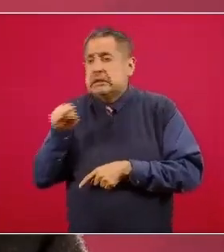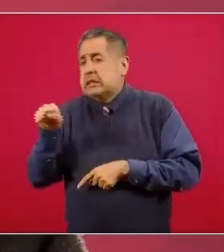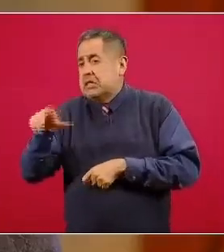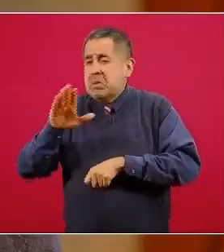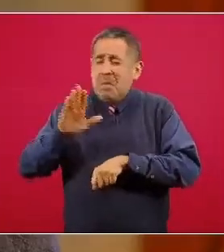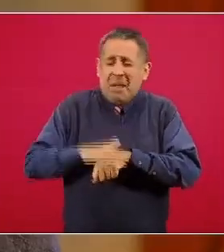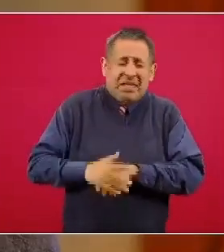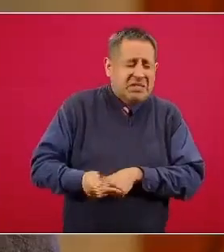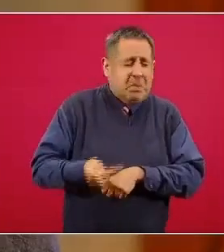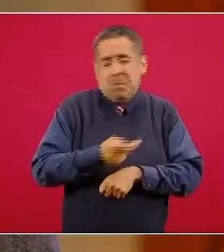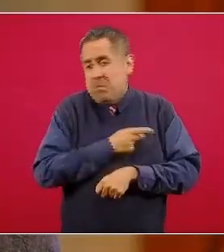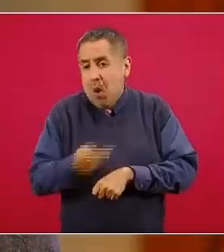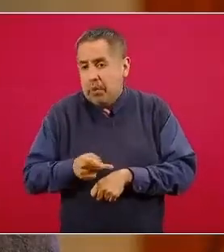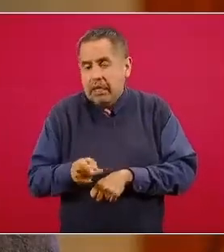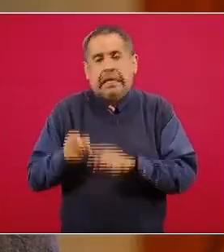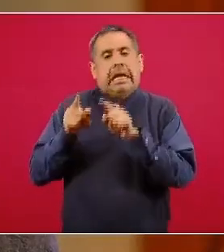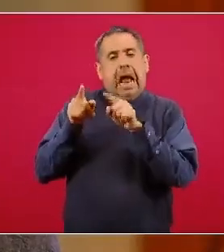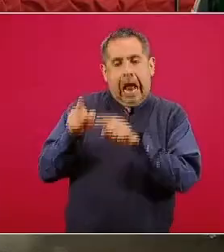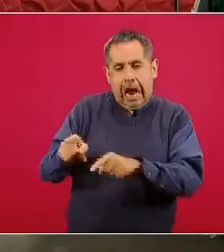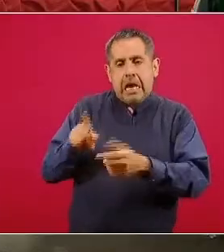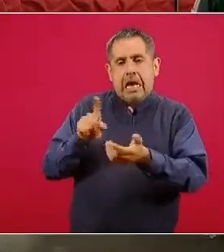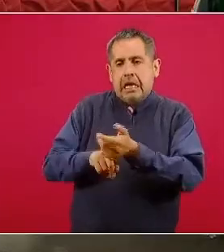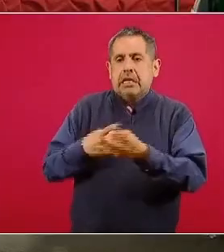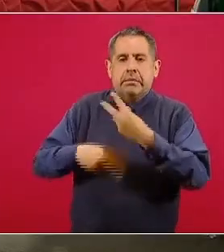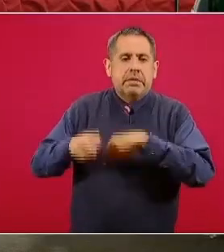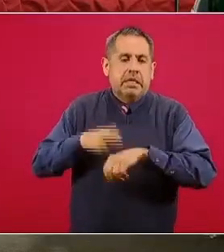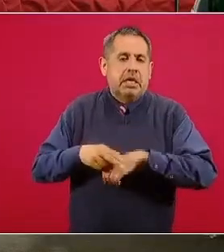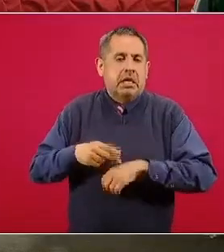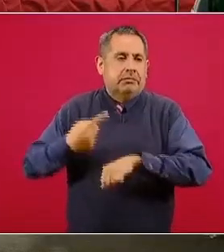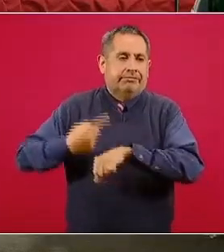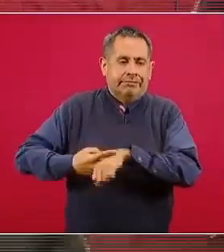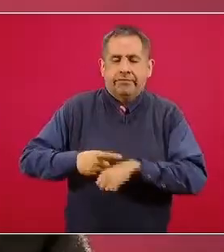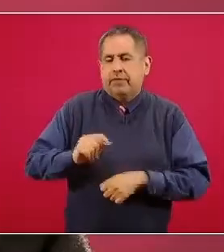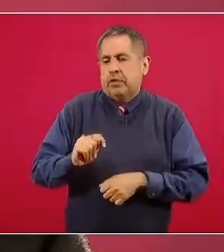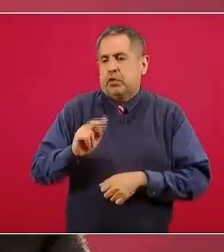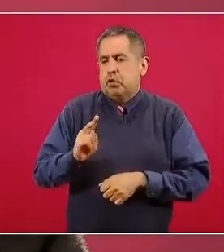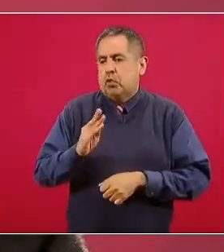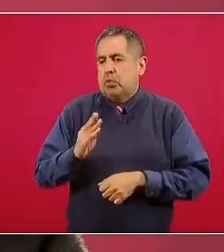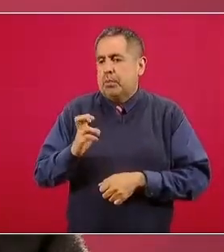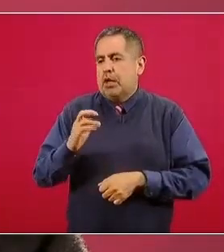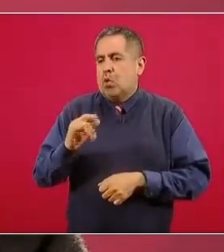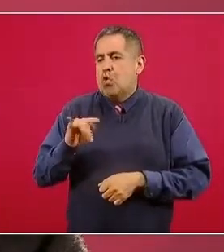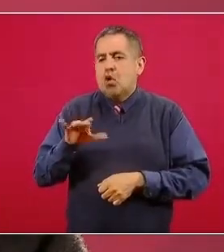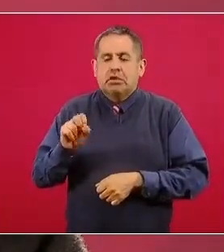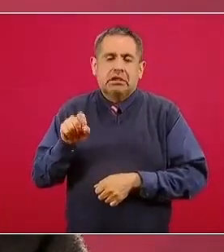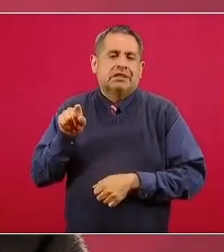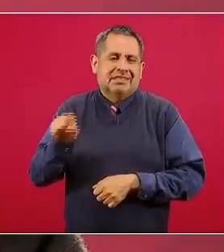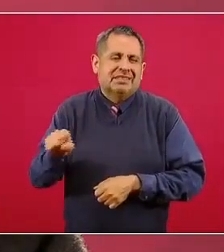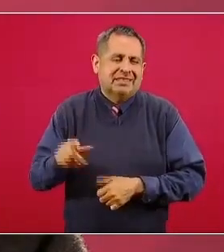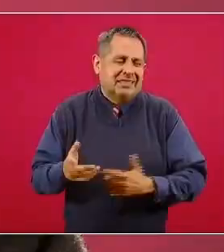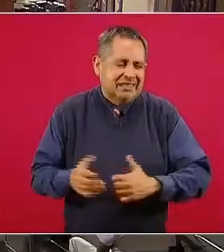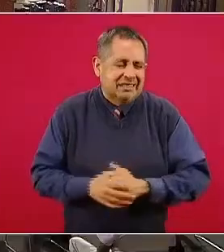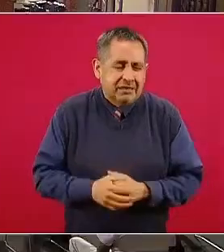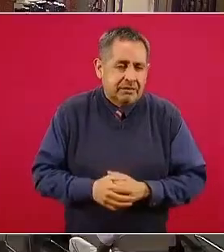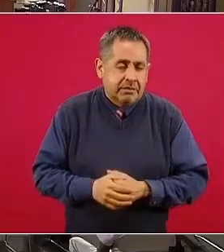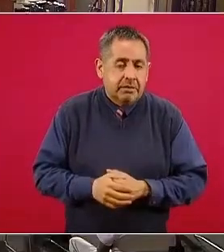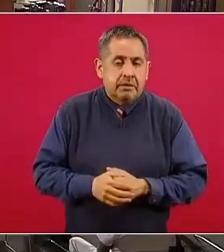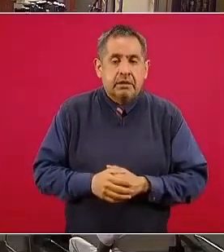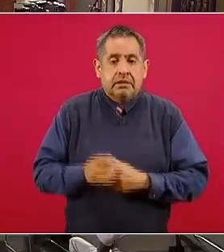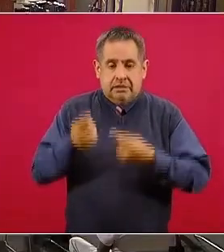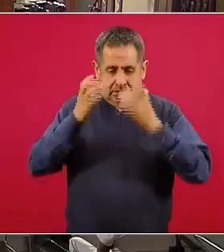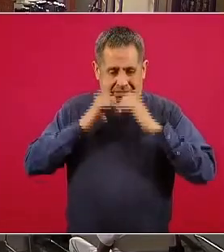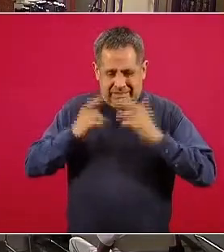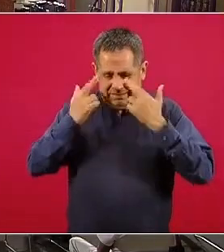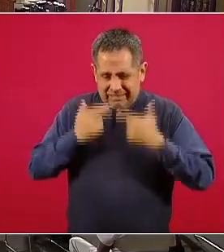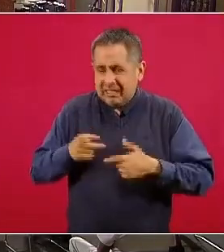extensamente como un determinante de la tuberculosis, del riesgo de la tuberculosis. Entonces, el deterioro de las